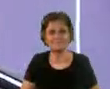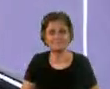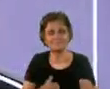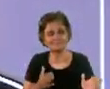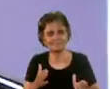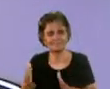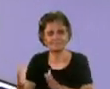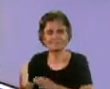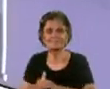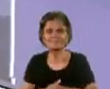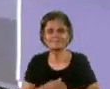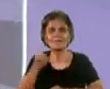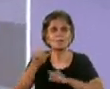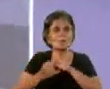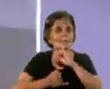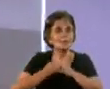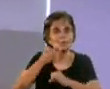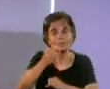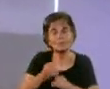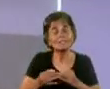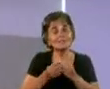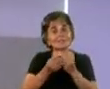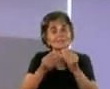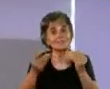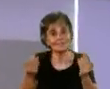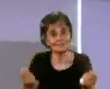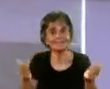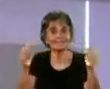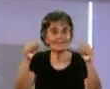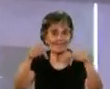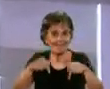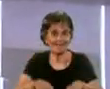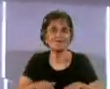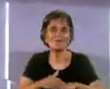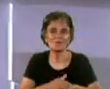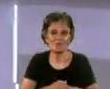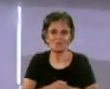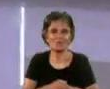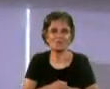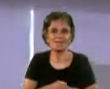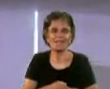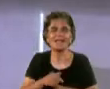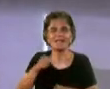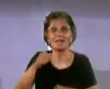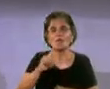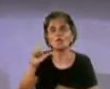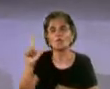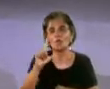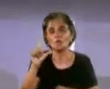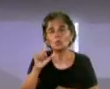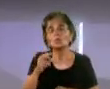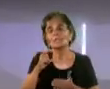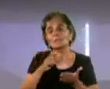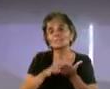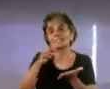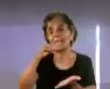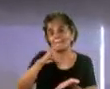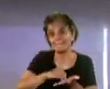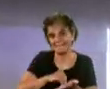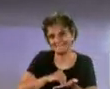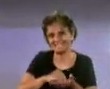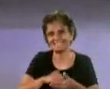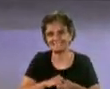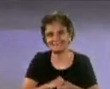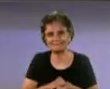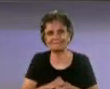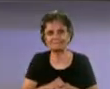De esta forma hemos llegado al final de esta edición de este día lunes en Más Noticias Mediodía. Bueno, y antes de cerrar vamos a ver